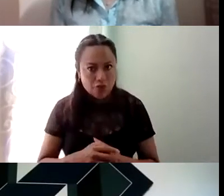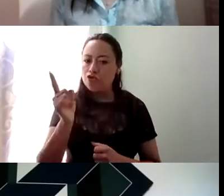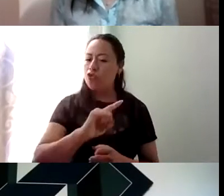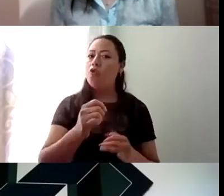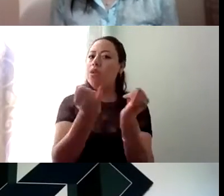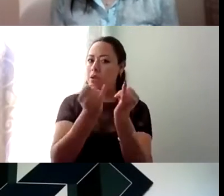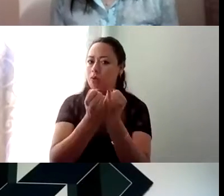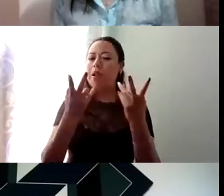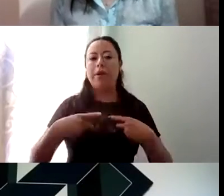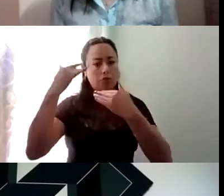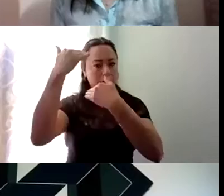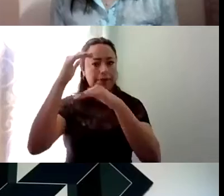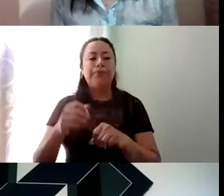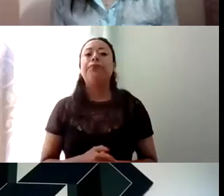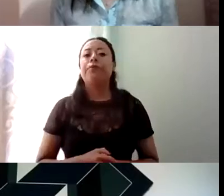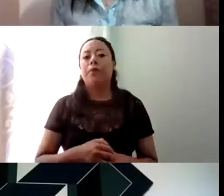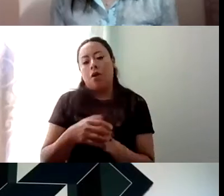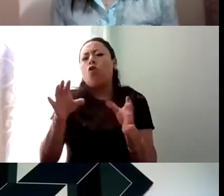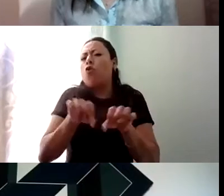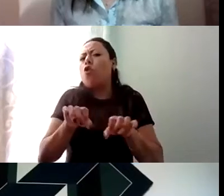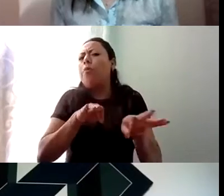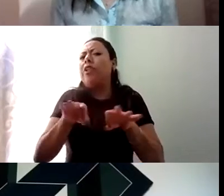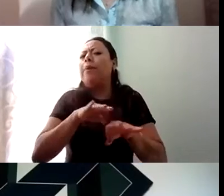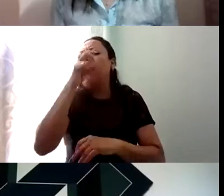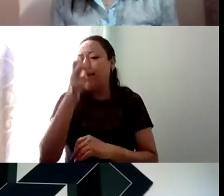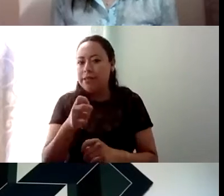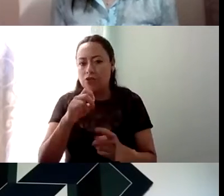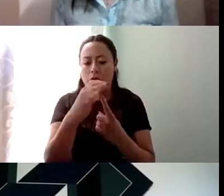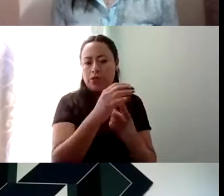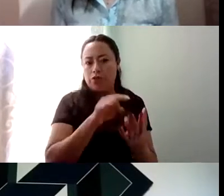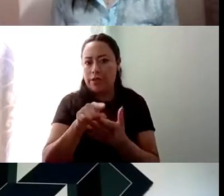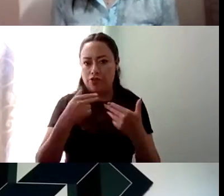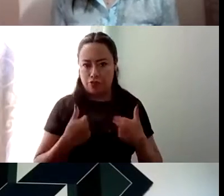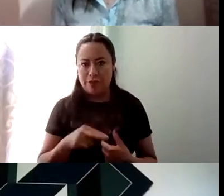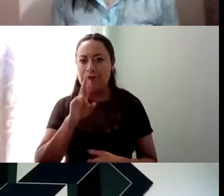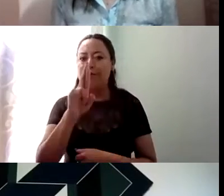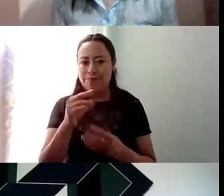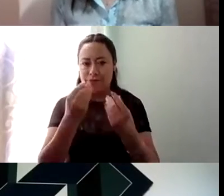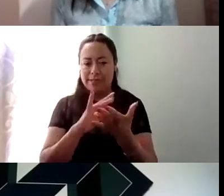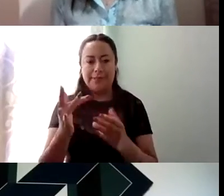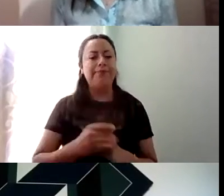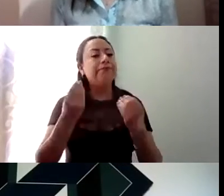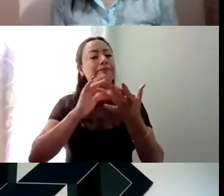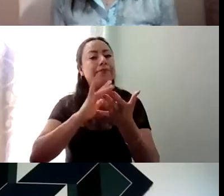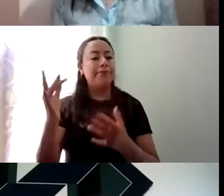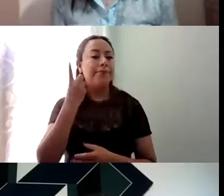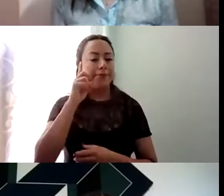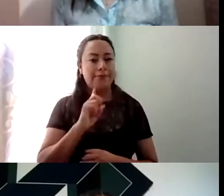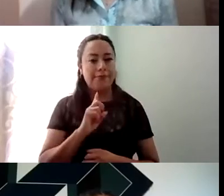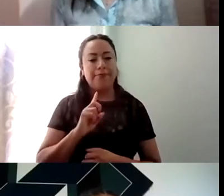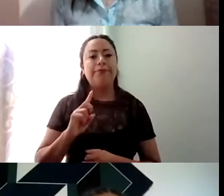la Comisión de Derechos Humanos? Por sus respuestas, muchísimas gracias. Muchas gracias, diputada Elizabeth Guerrero